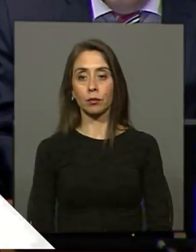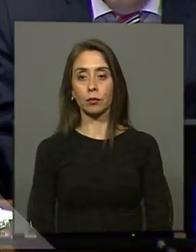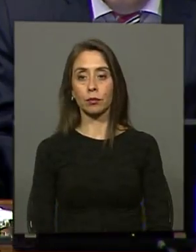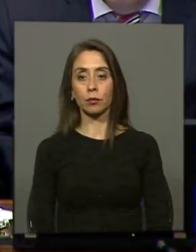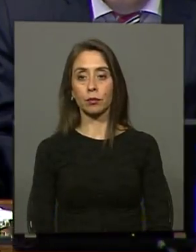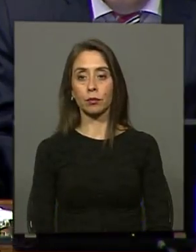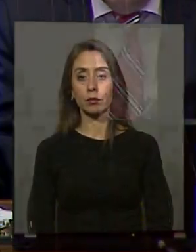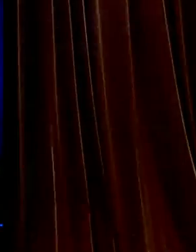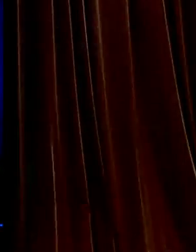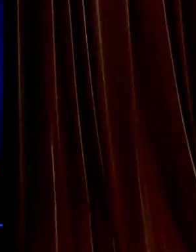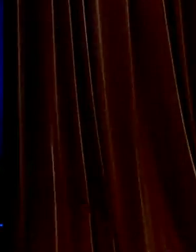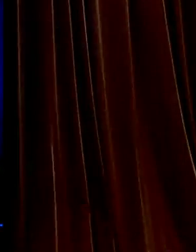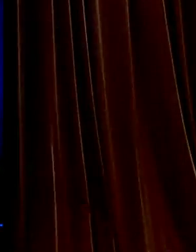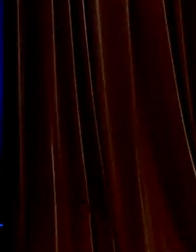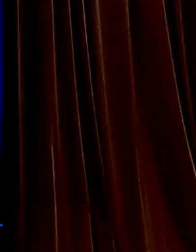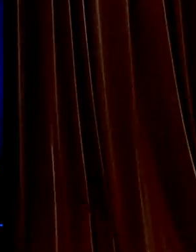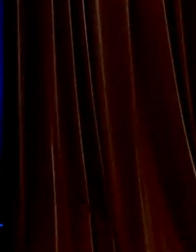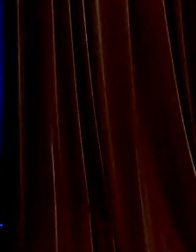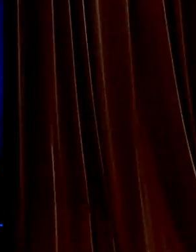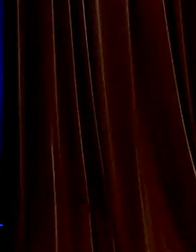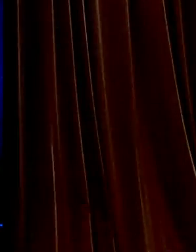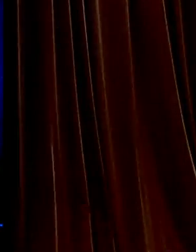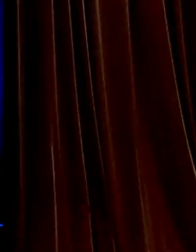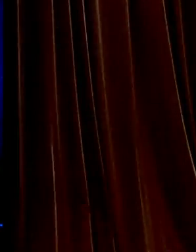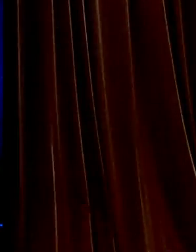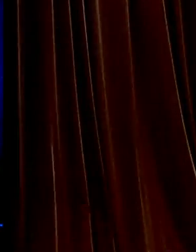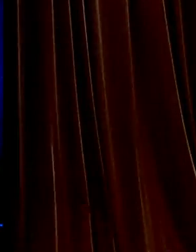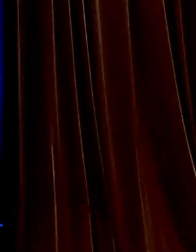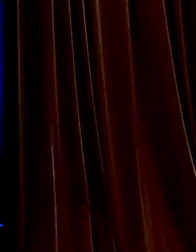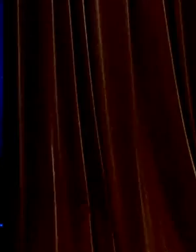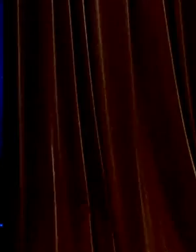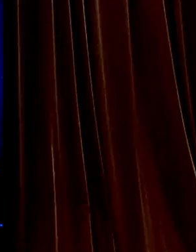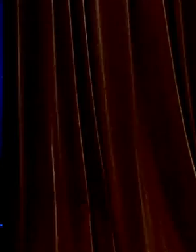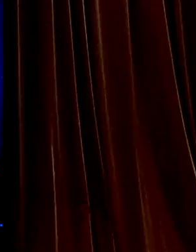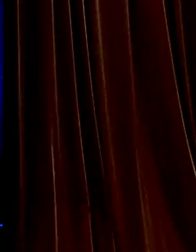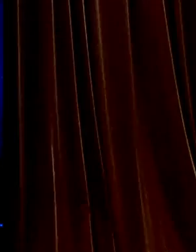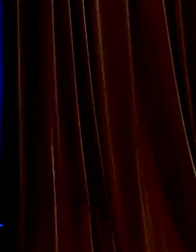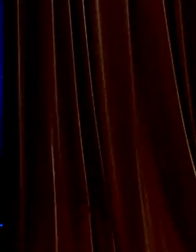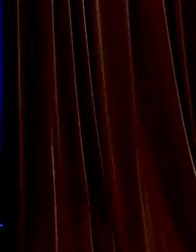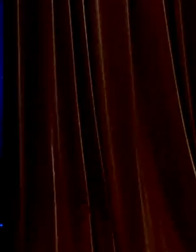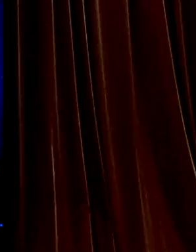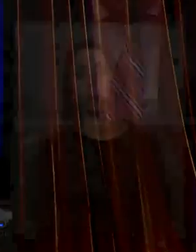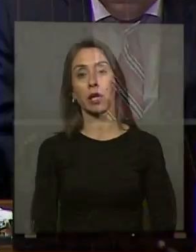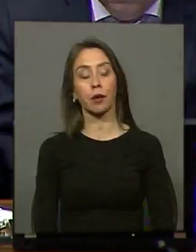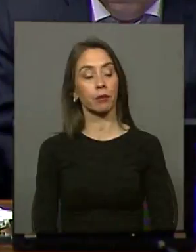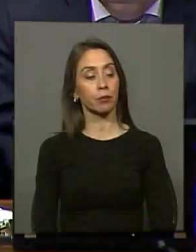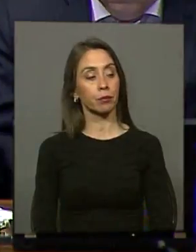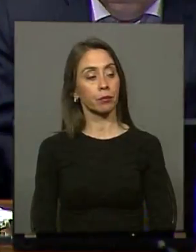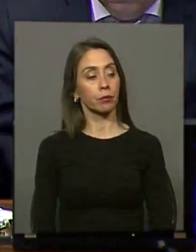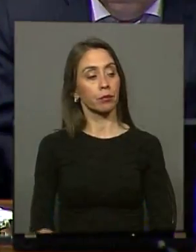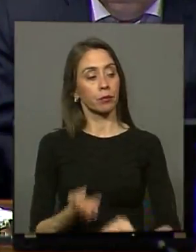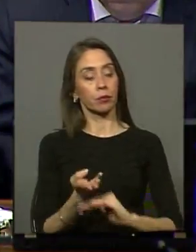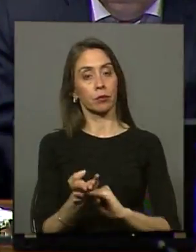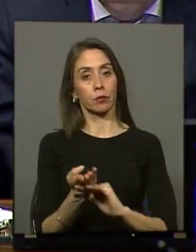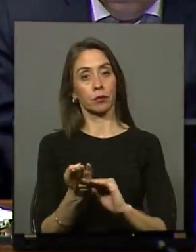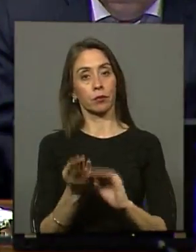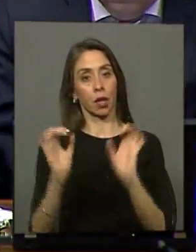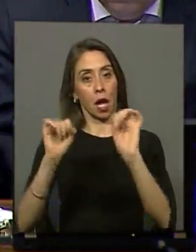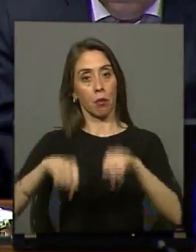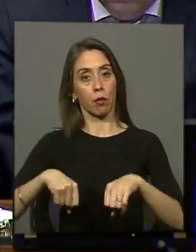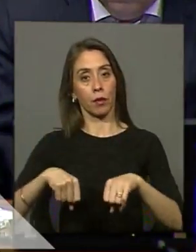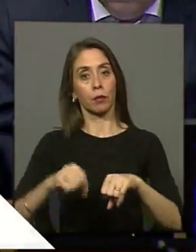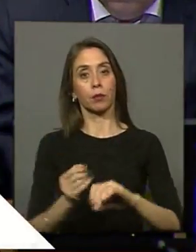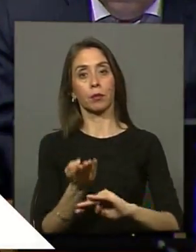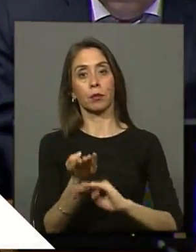por la afirmativa 92 votos 7 en contra 3 abstenciones quiero solicitar la unanimidad aprobado